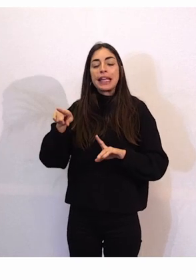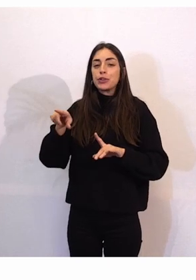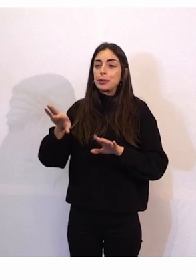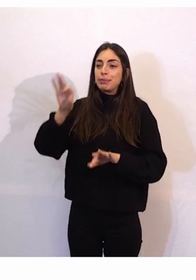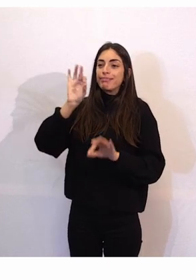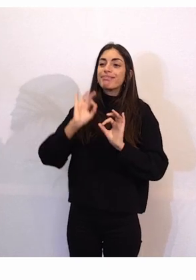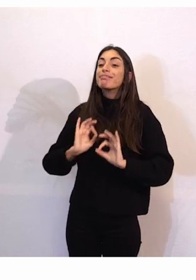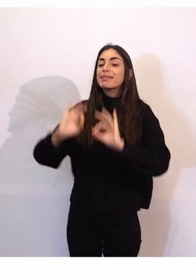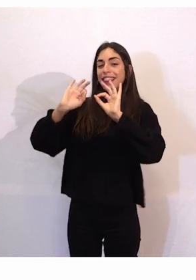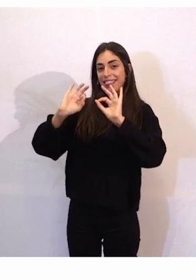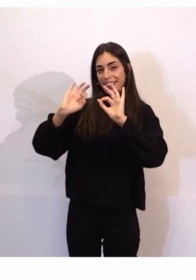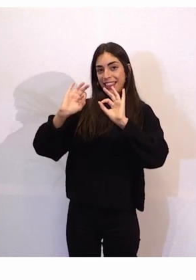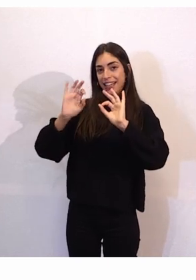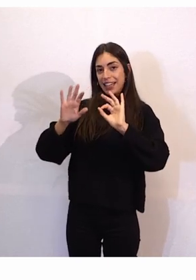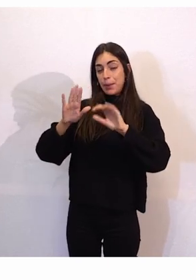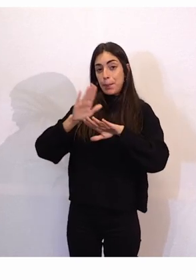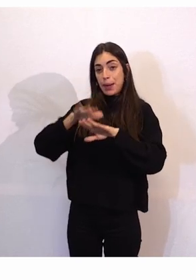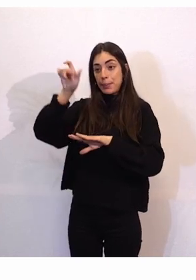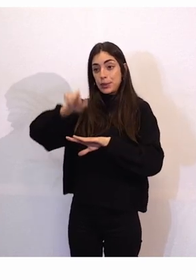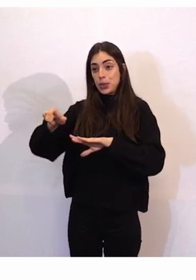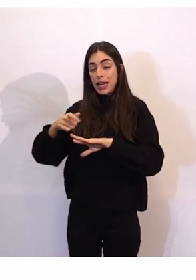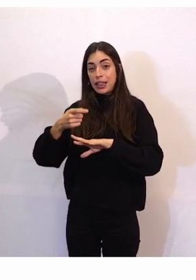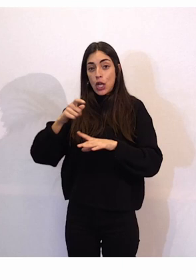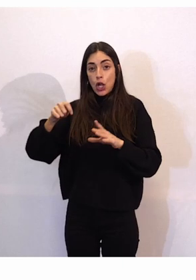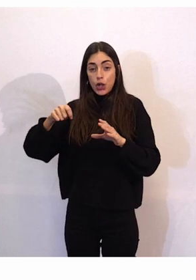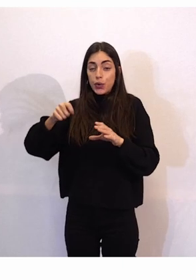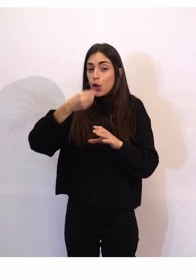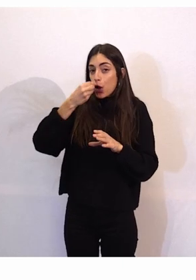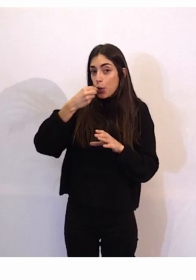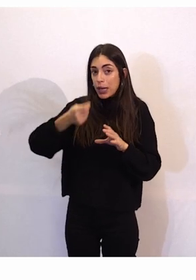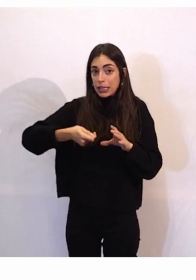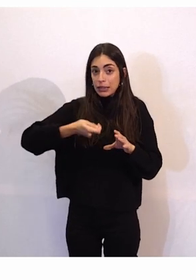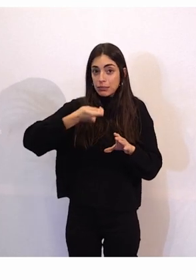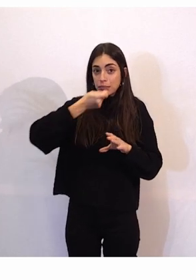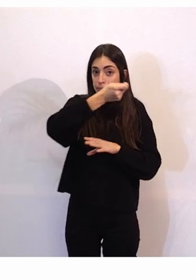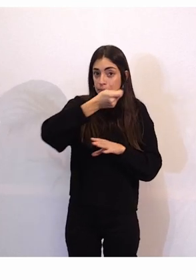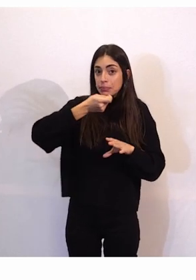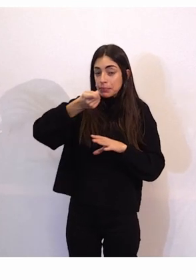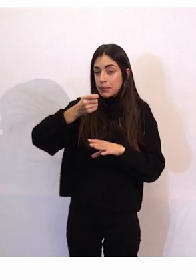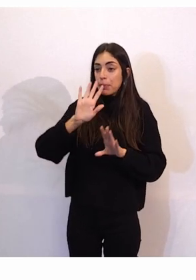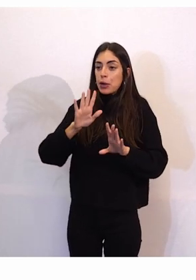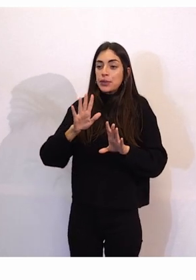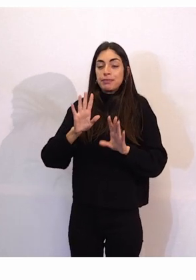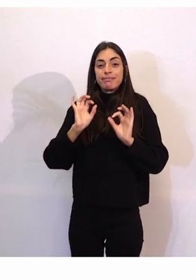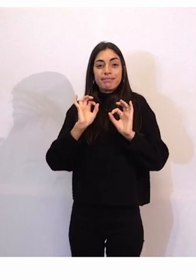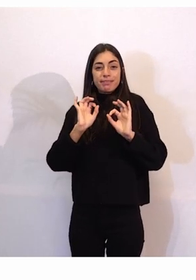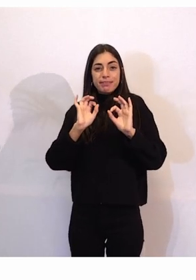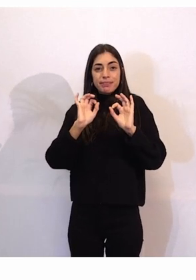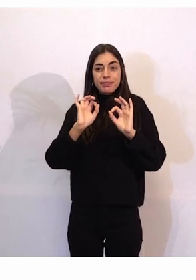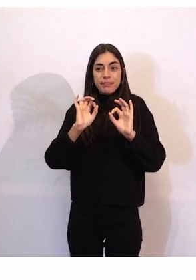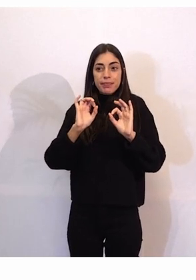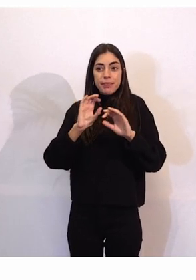selectiva para quien le da de comer, otra de las manías que tiene. Es muy selectiva para quien le da de